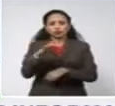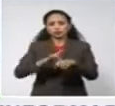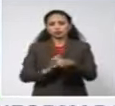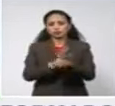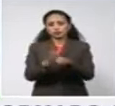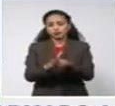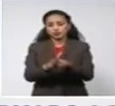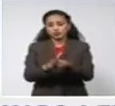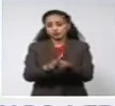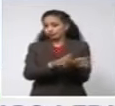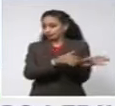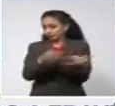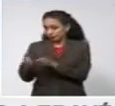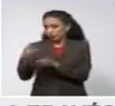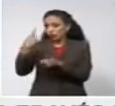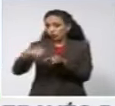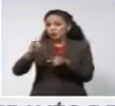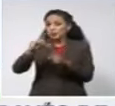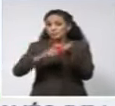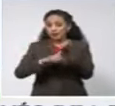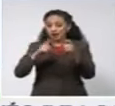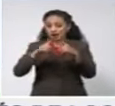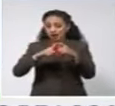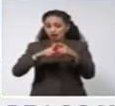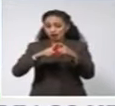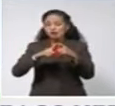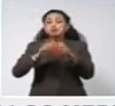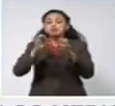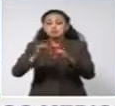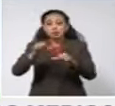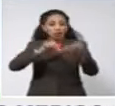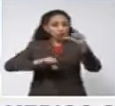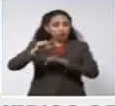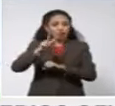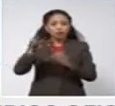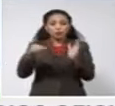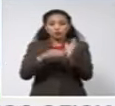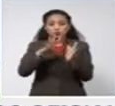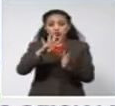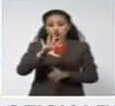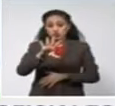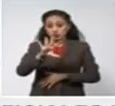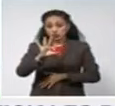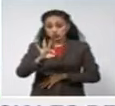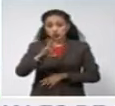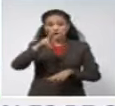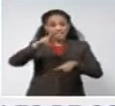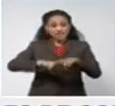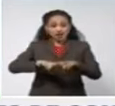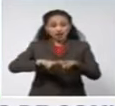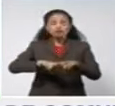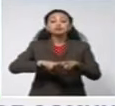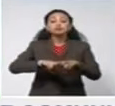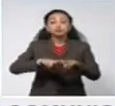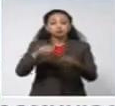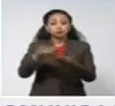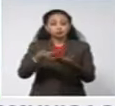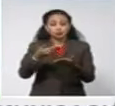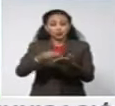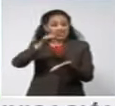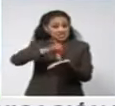Medicina Tropical procesaron 2.452, los de La Habana 900, el Centro Provincial